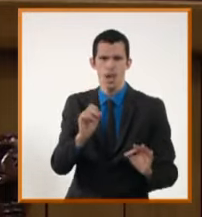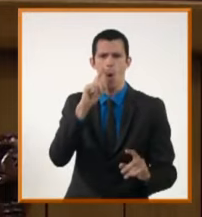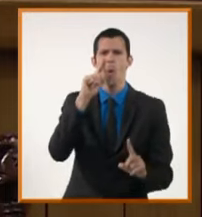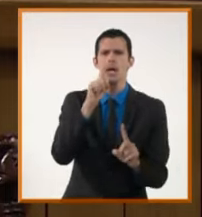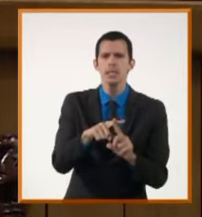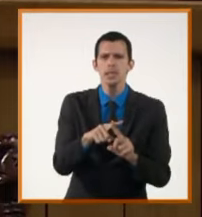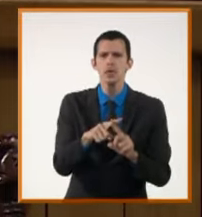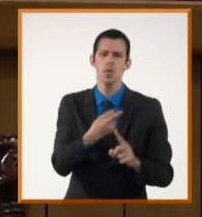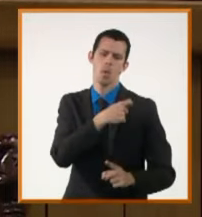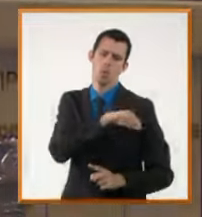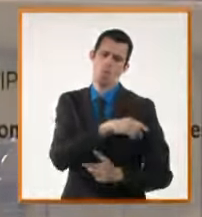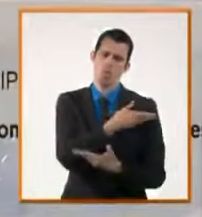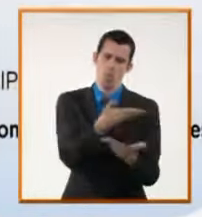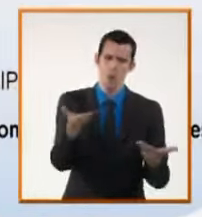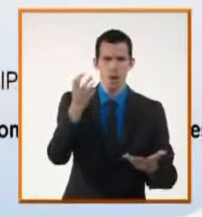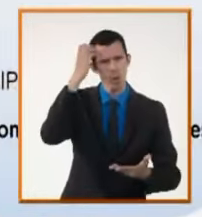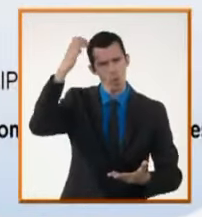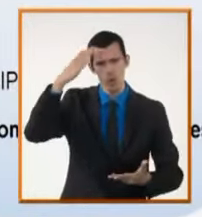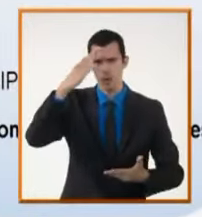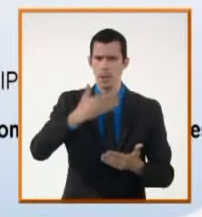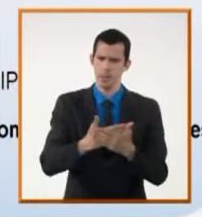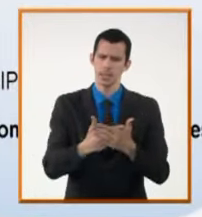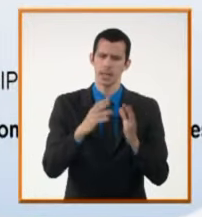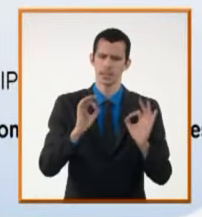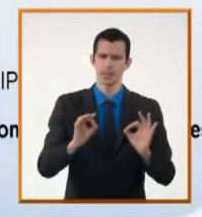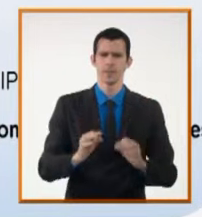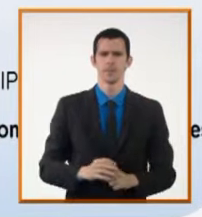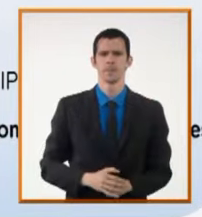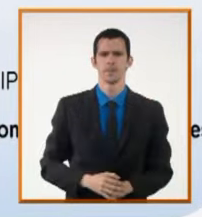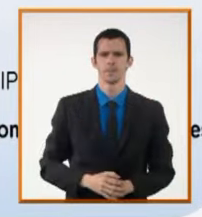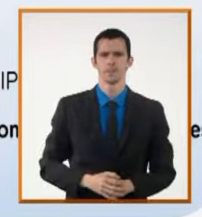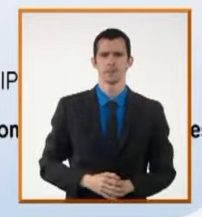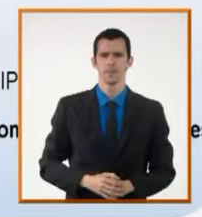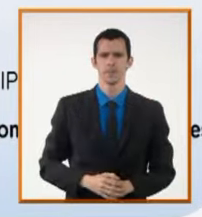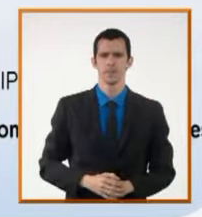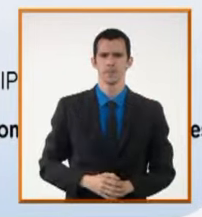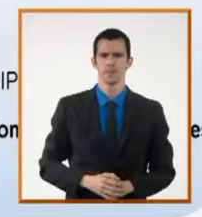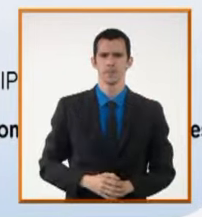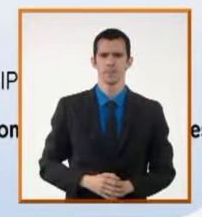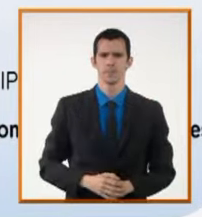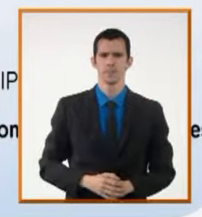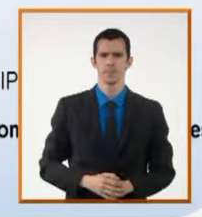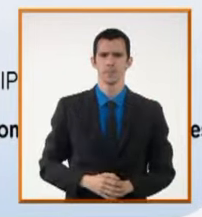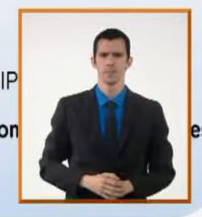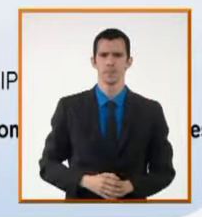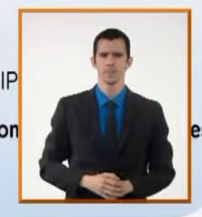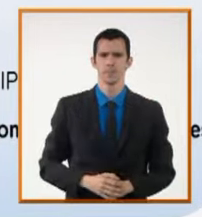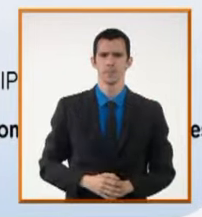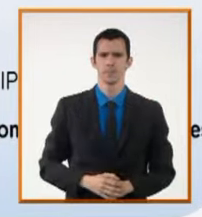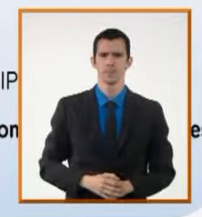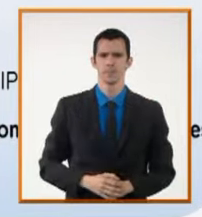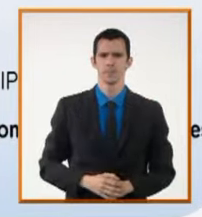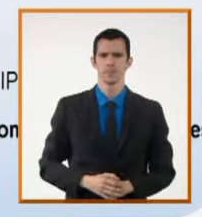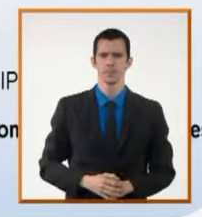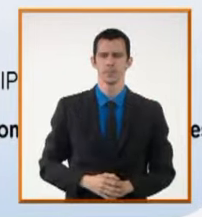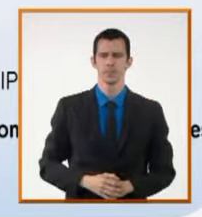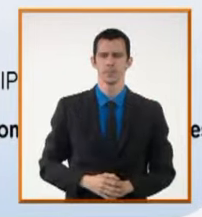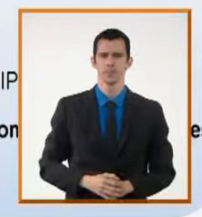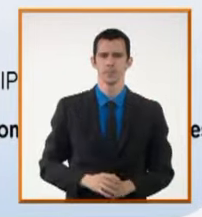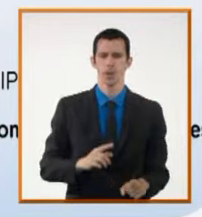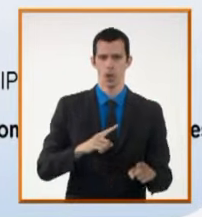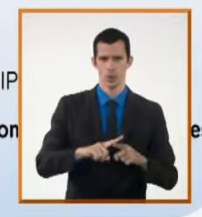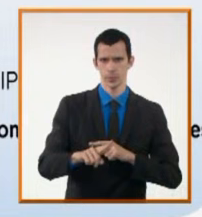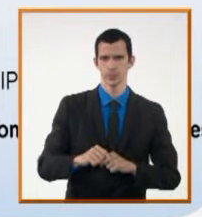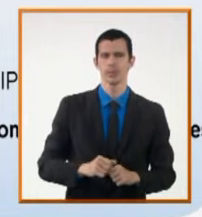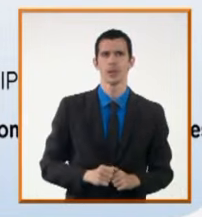Promover la constitución de empresas mixtas entre empresa estatal socialista y MIPYME. Eso